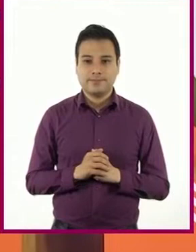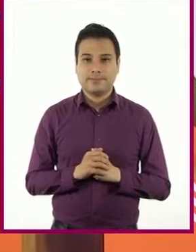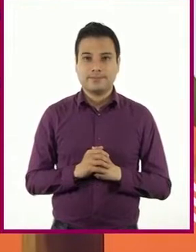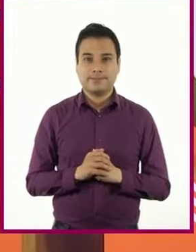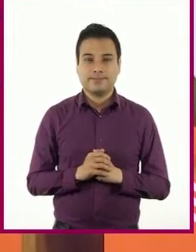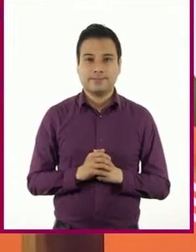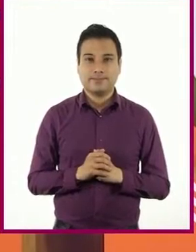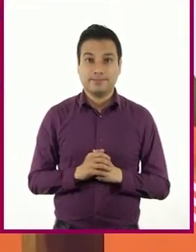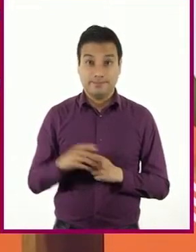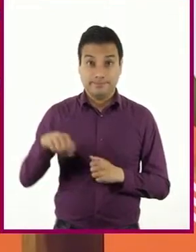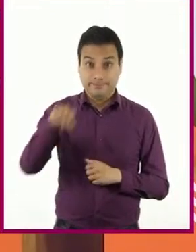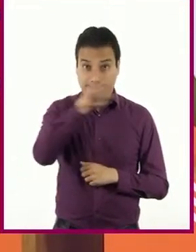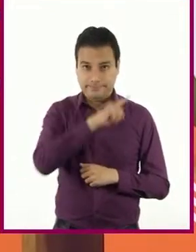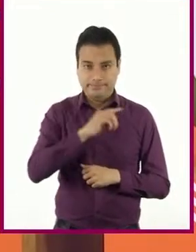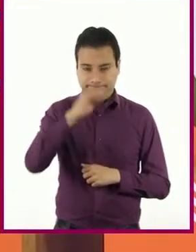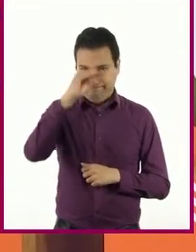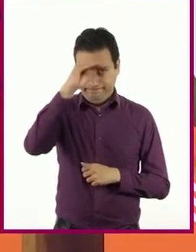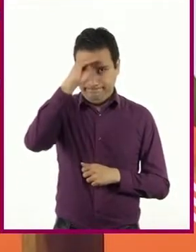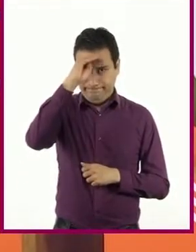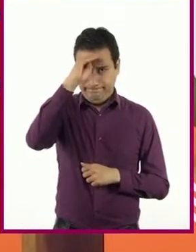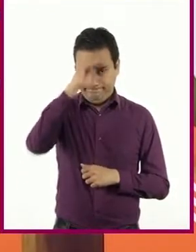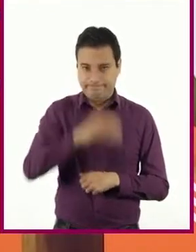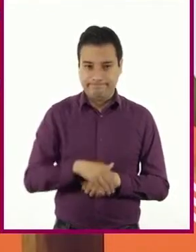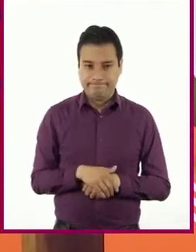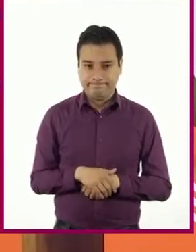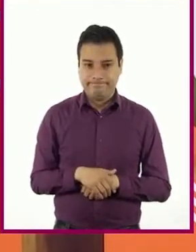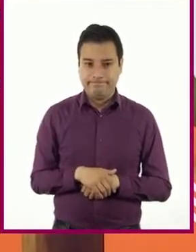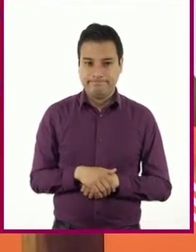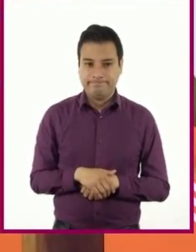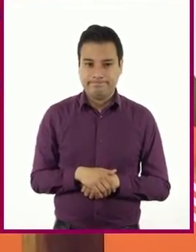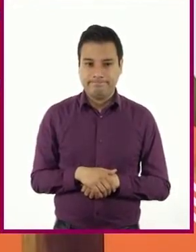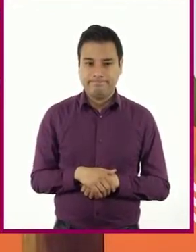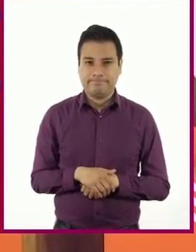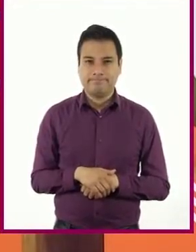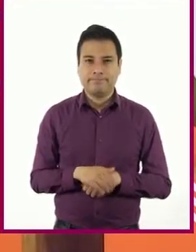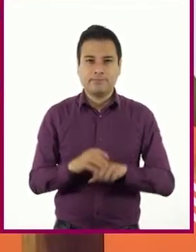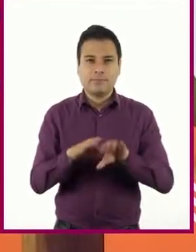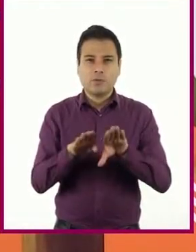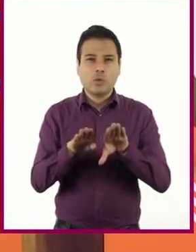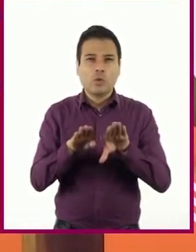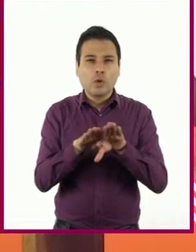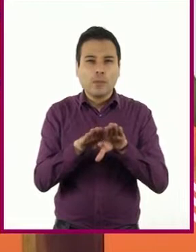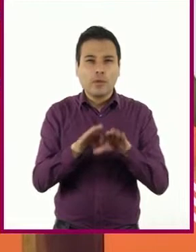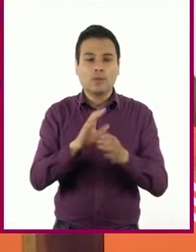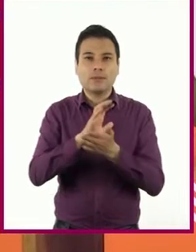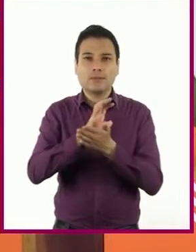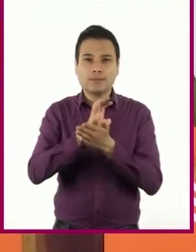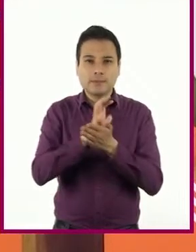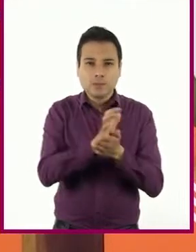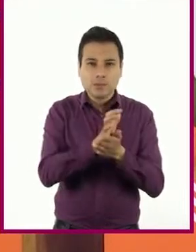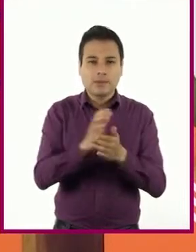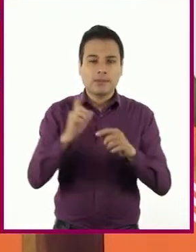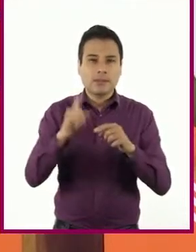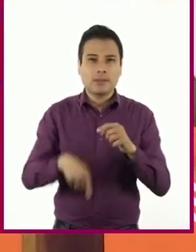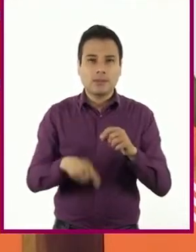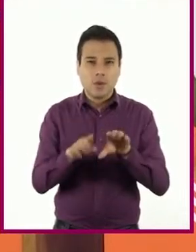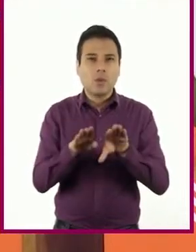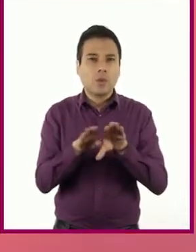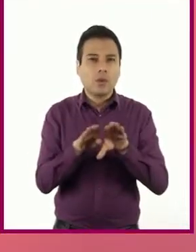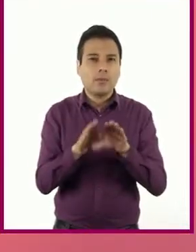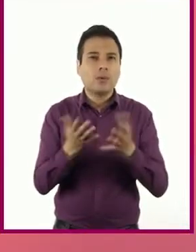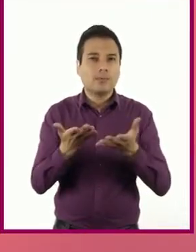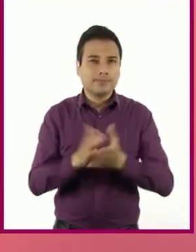a que en casa reflexionen cómo podrían contribuir a eliminar la discriminación y de qué manera se puede